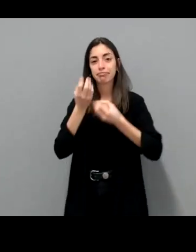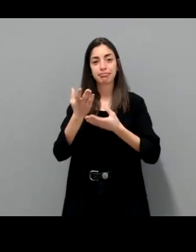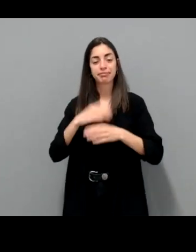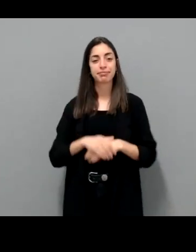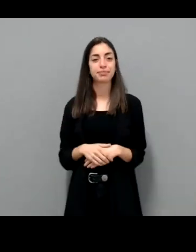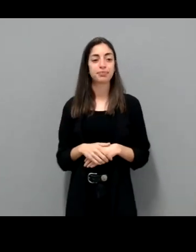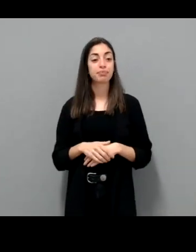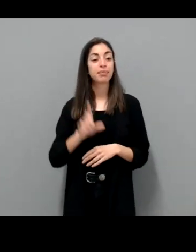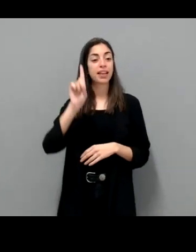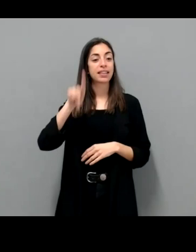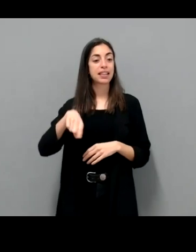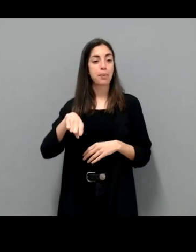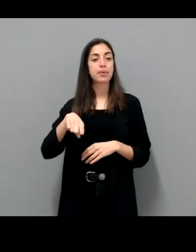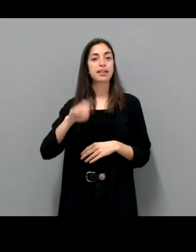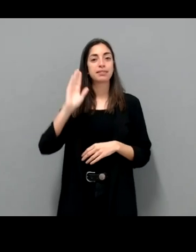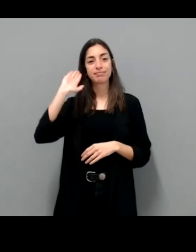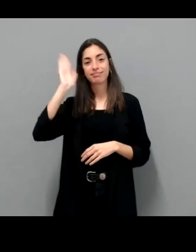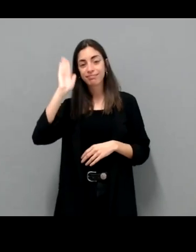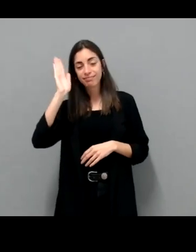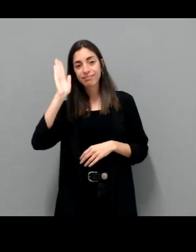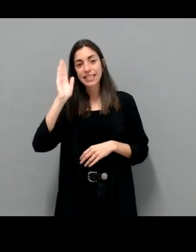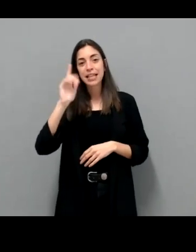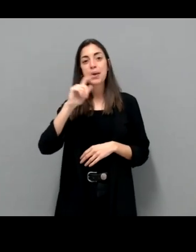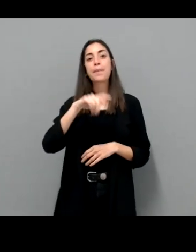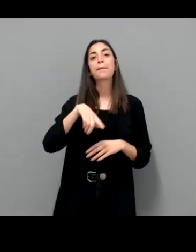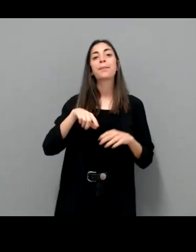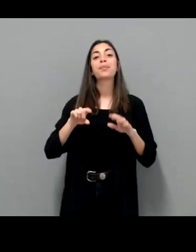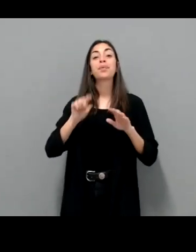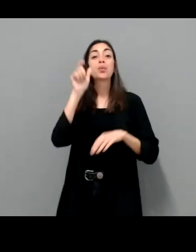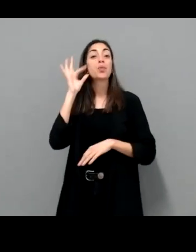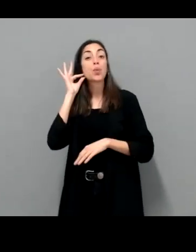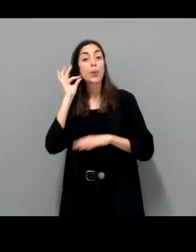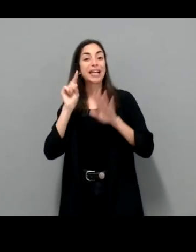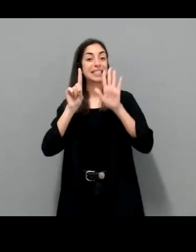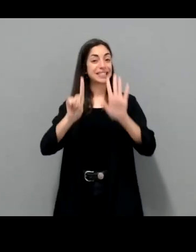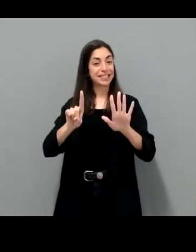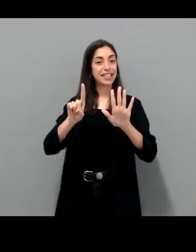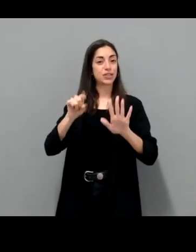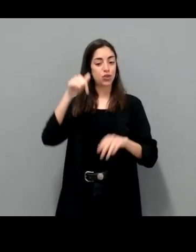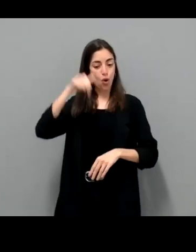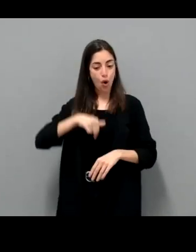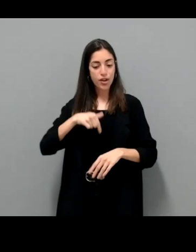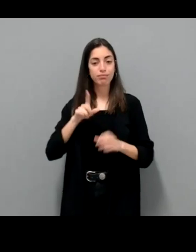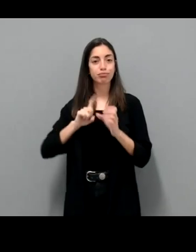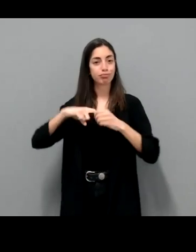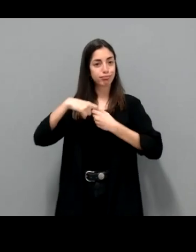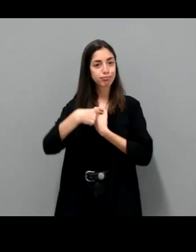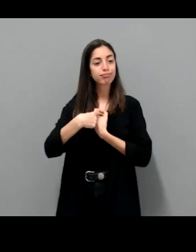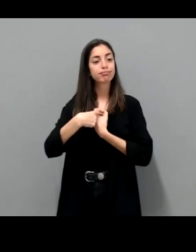También, como no, saludar a estas 6 mujeres que hoy van a estar aquí